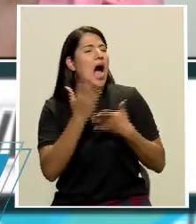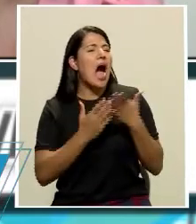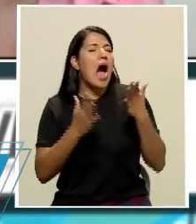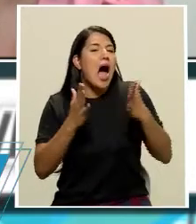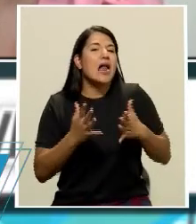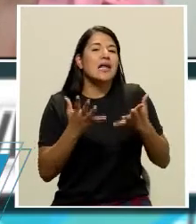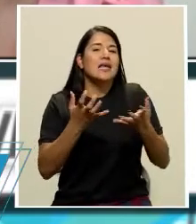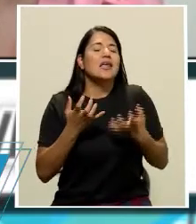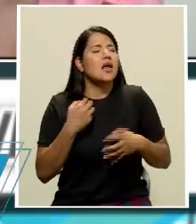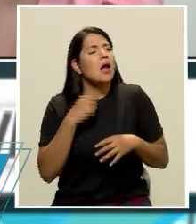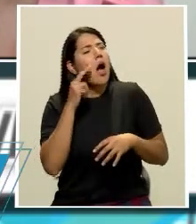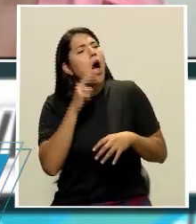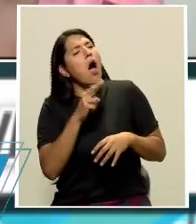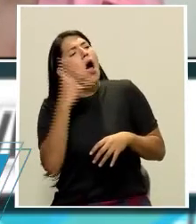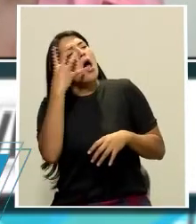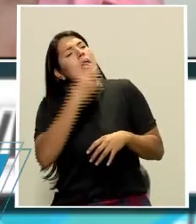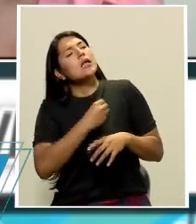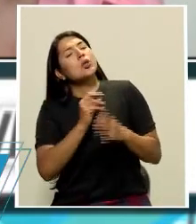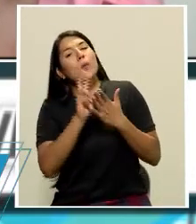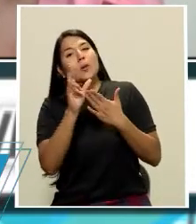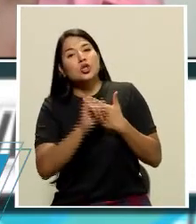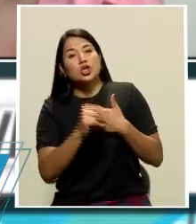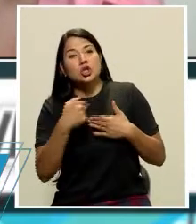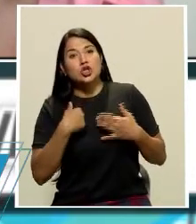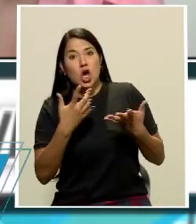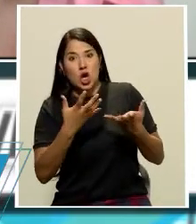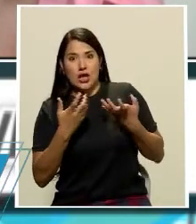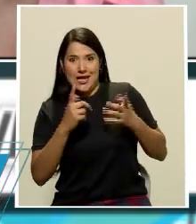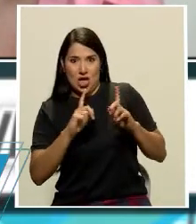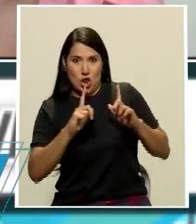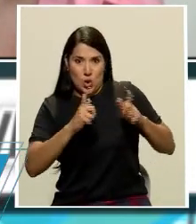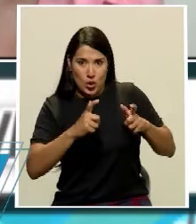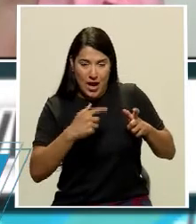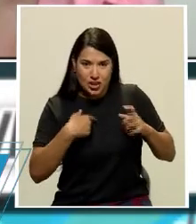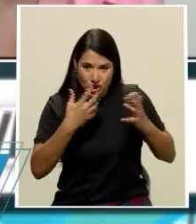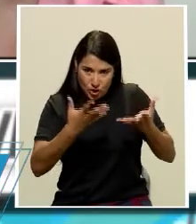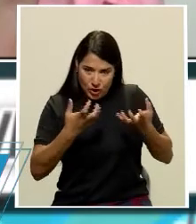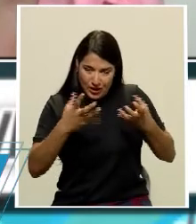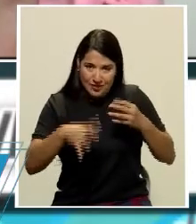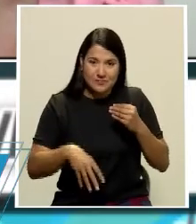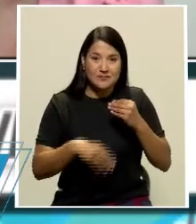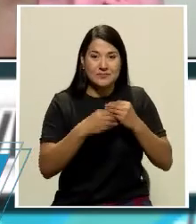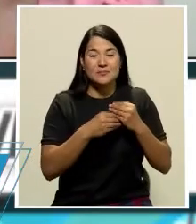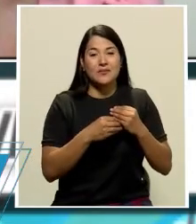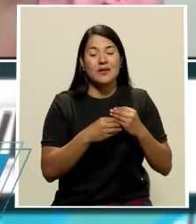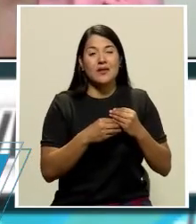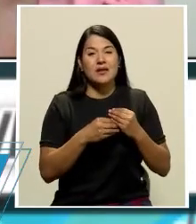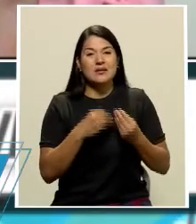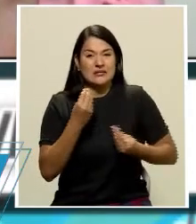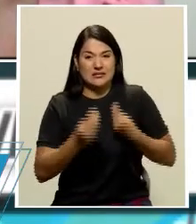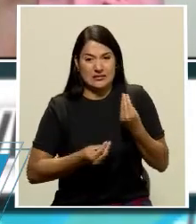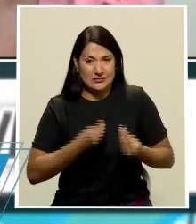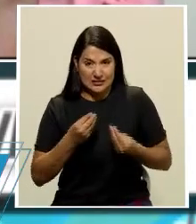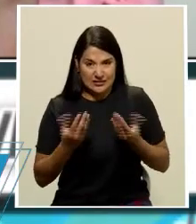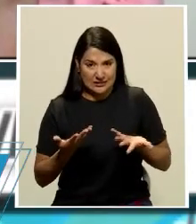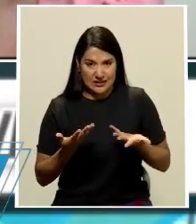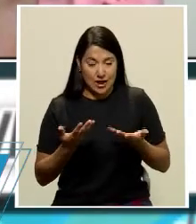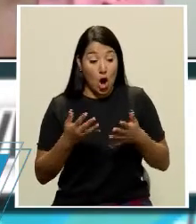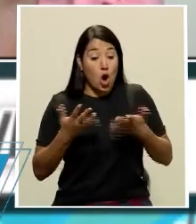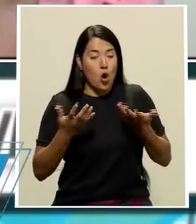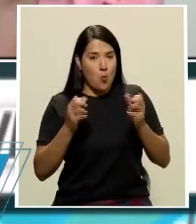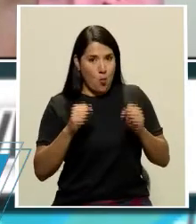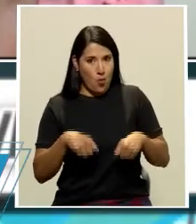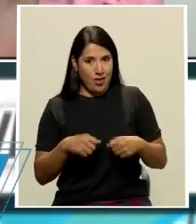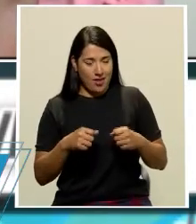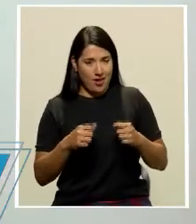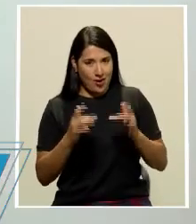dice, uy, qué lindo proyecto, me quiero sumar a estas donaciones, ¿cómo